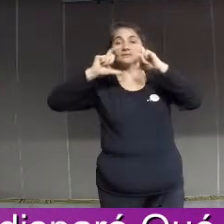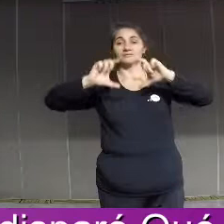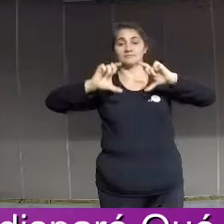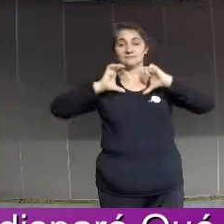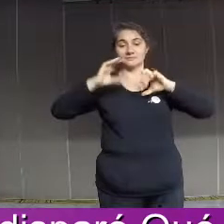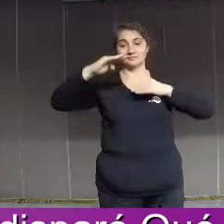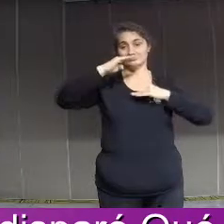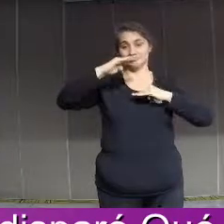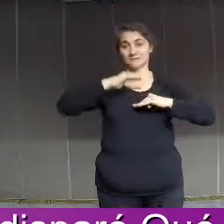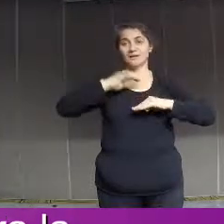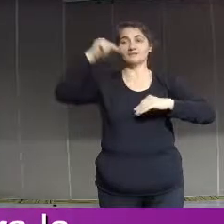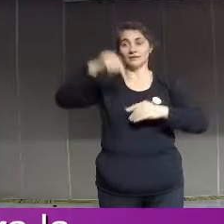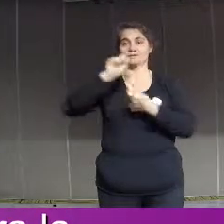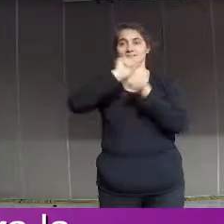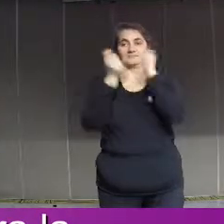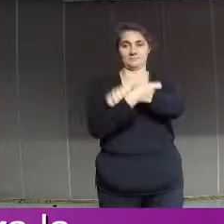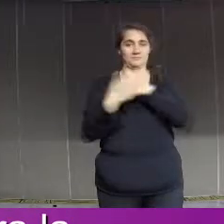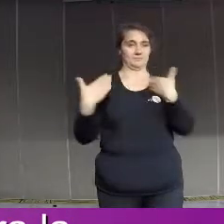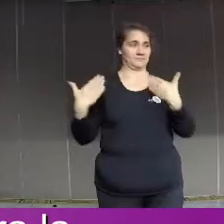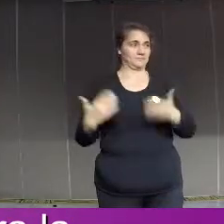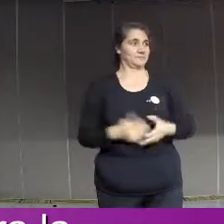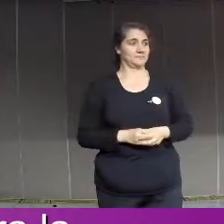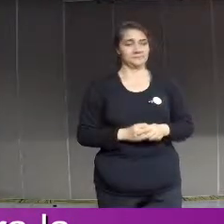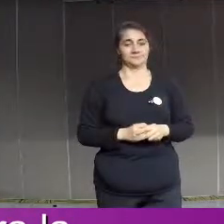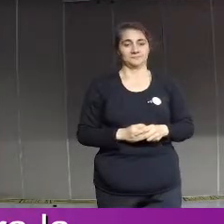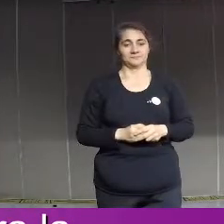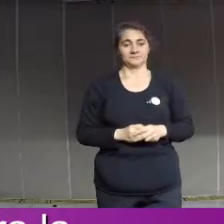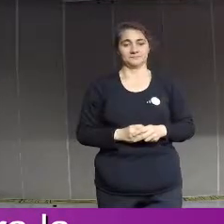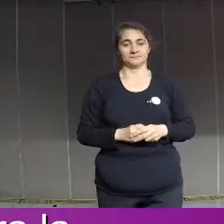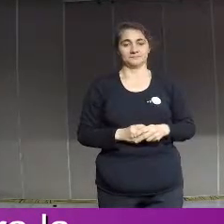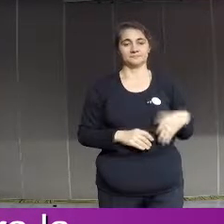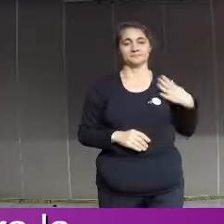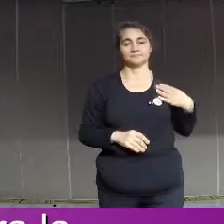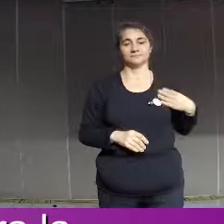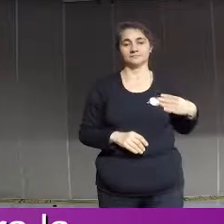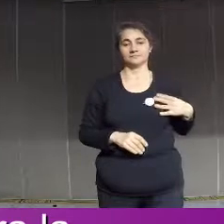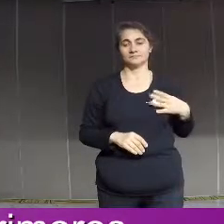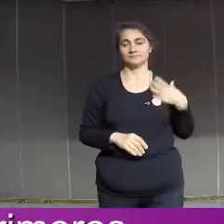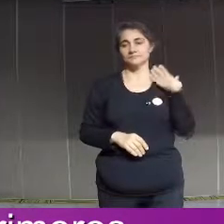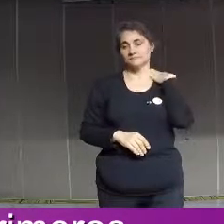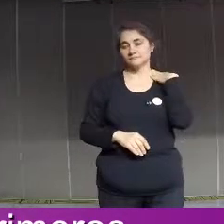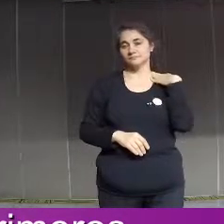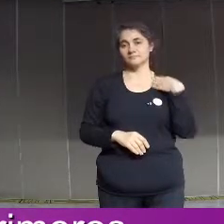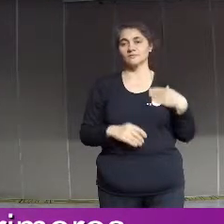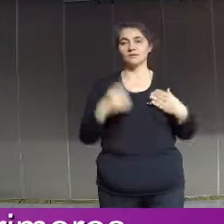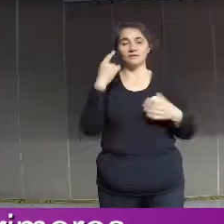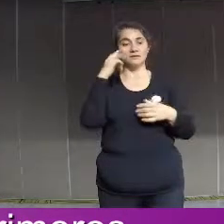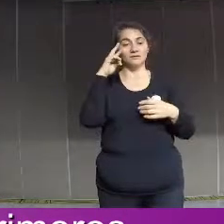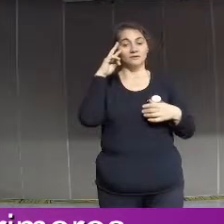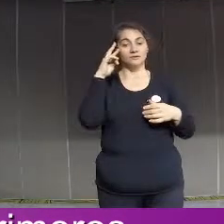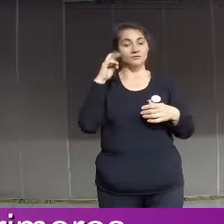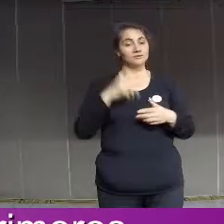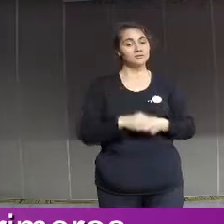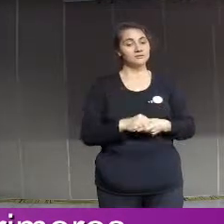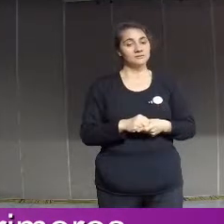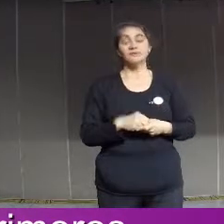realizar las adaptaciones. Entonces, mediante la radioscopía de sustancia de contraste varitado. El bario es como